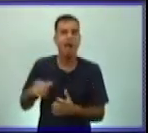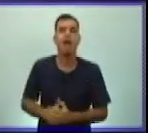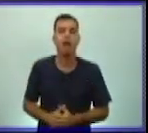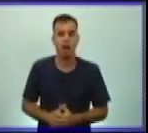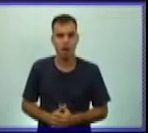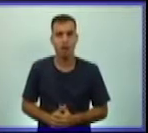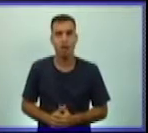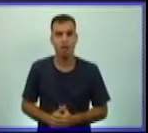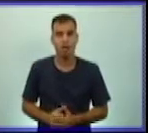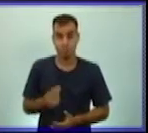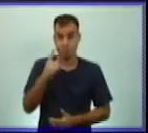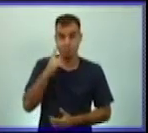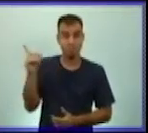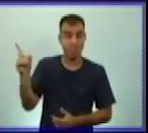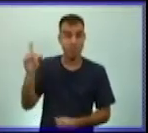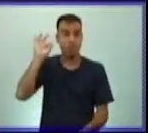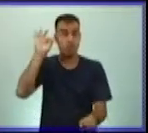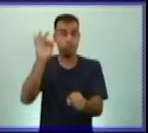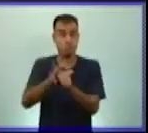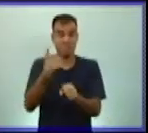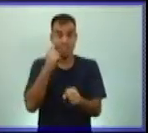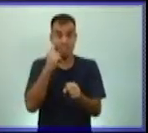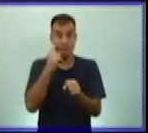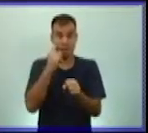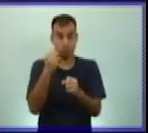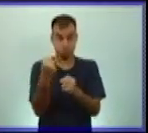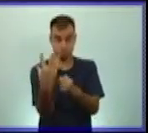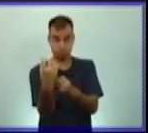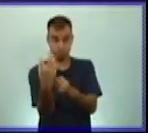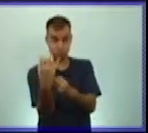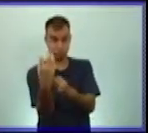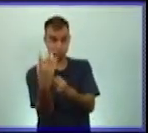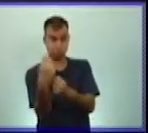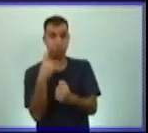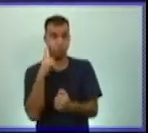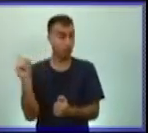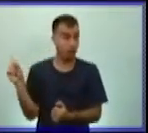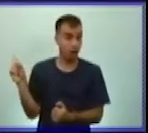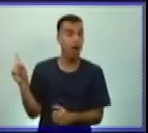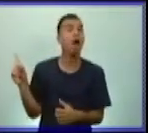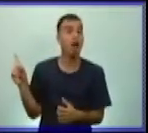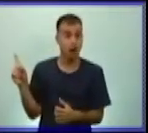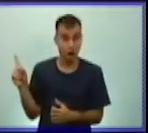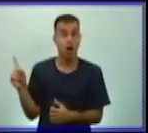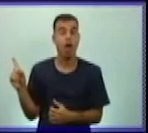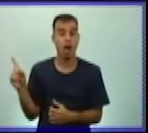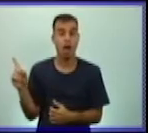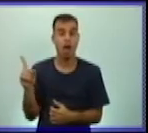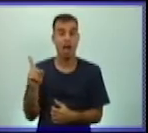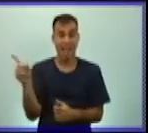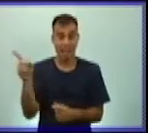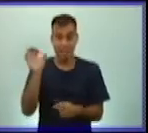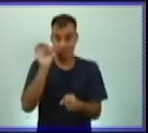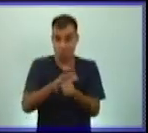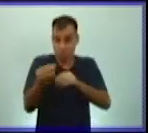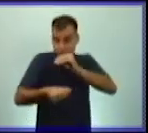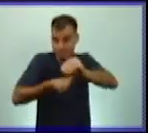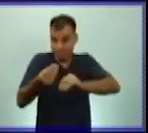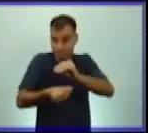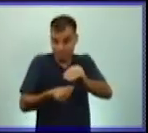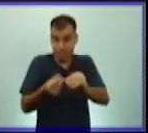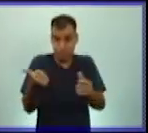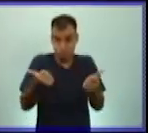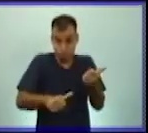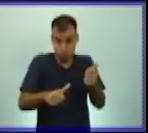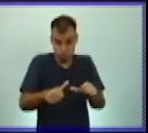Observen, hay un desprendimiento de luz que nos dice que en esa transformación, en esa